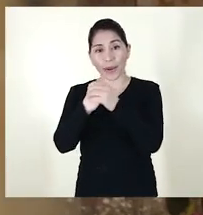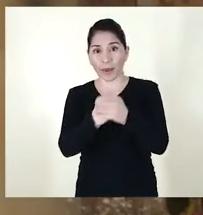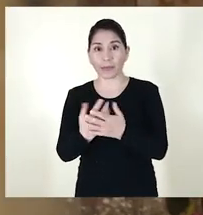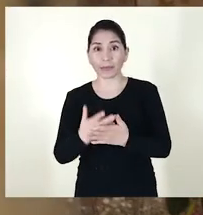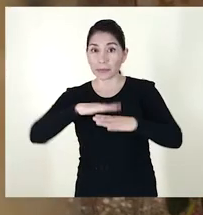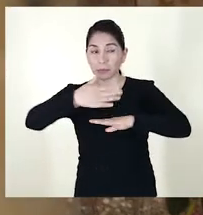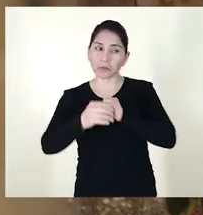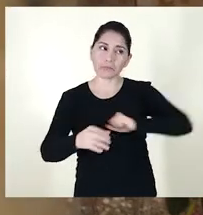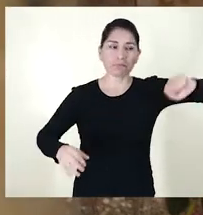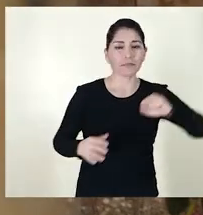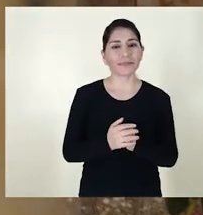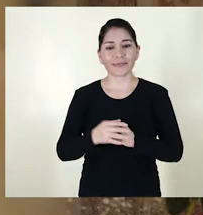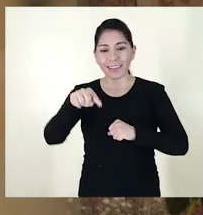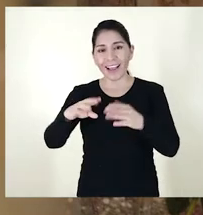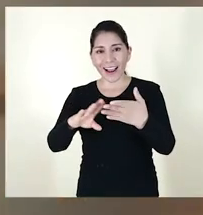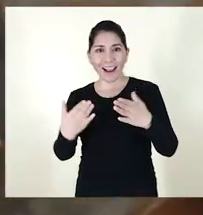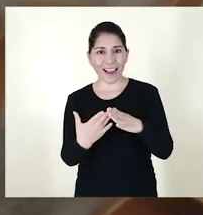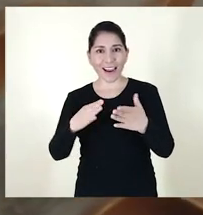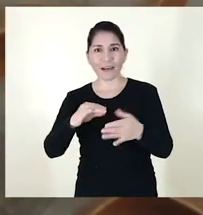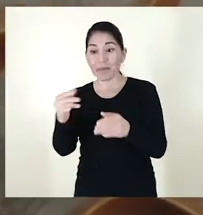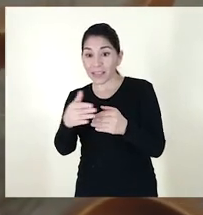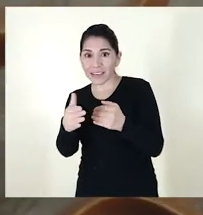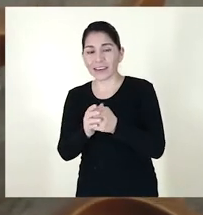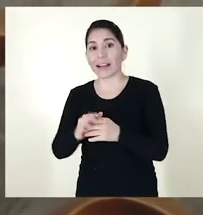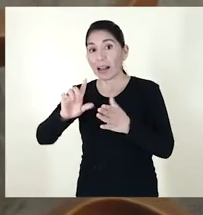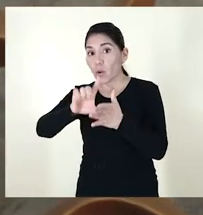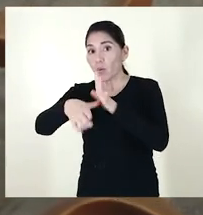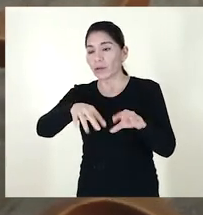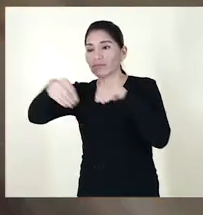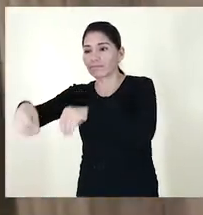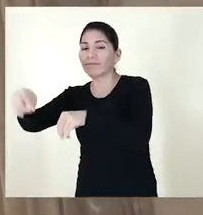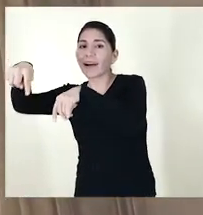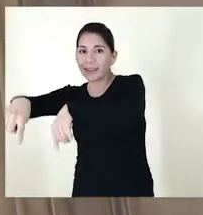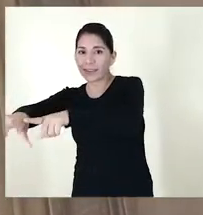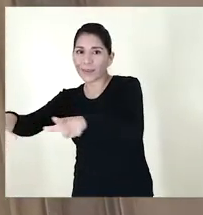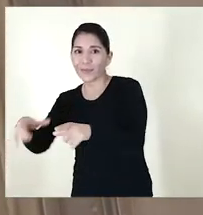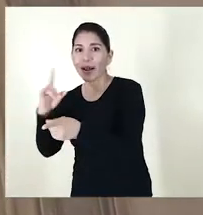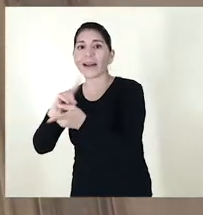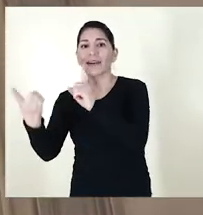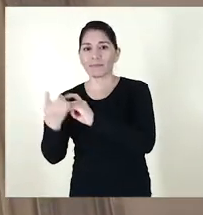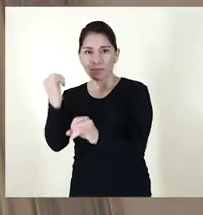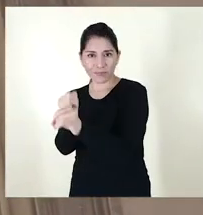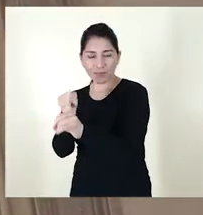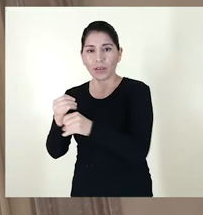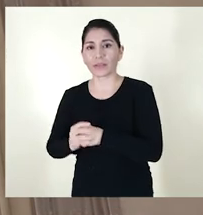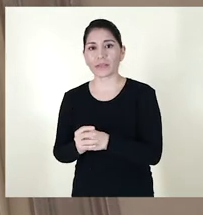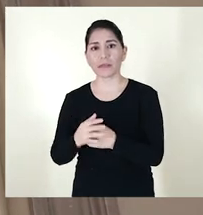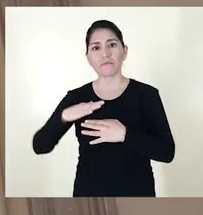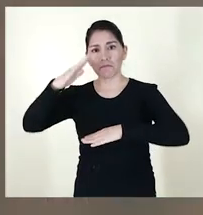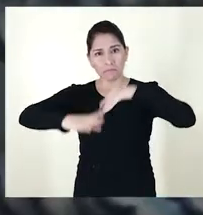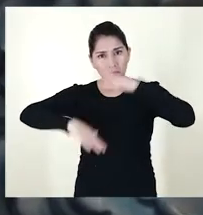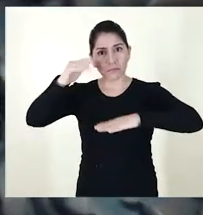generalmente oraban en una capilla antes de emprender viaje. La capilla se originó muy cerca, y luego fue trasladada a este lugar y convertida